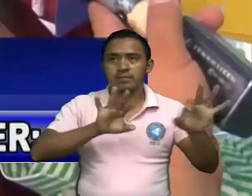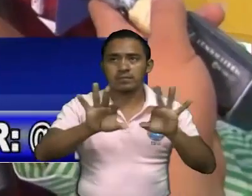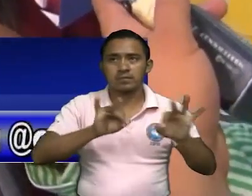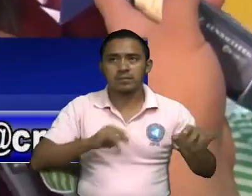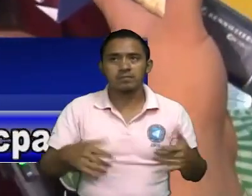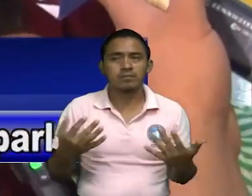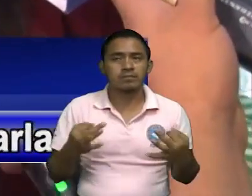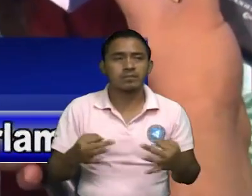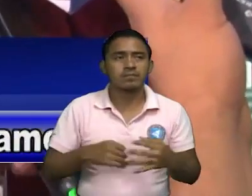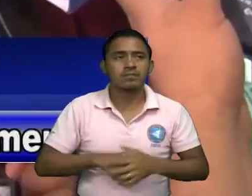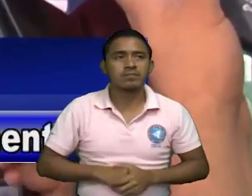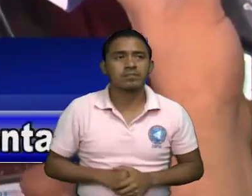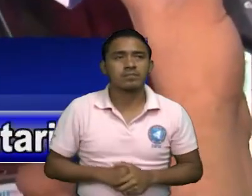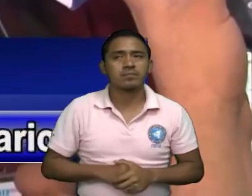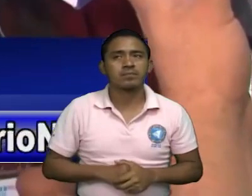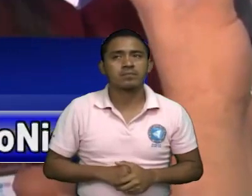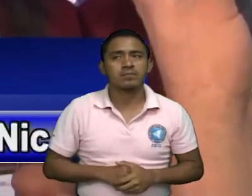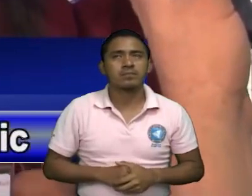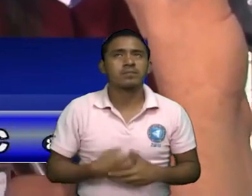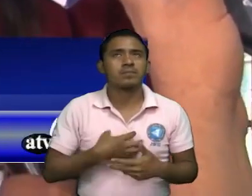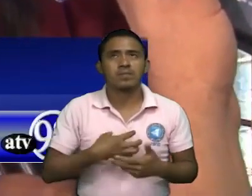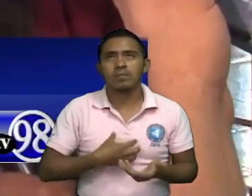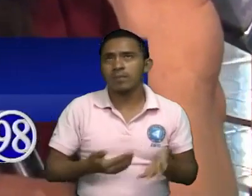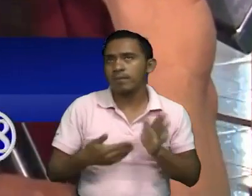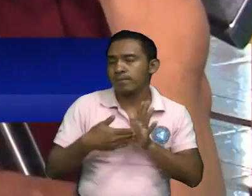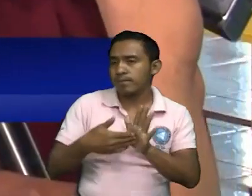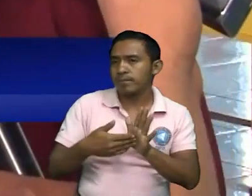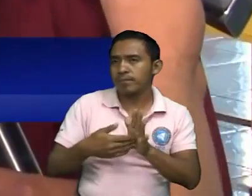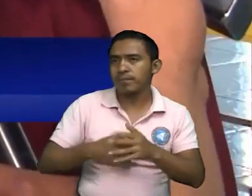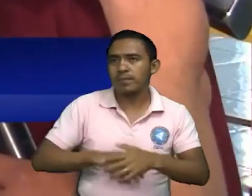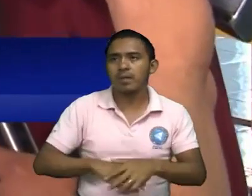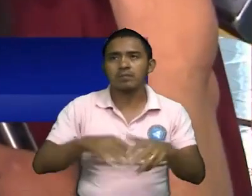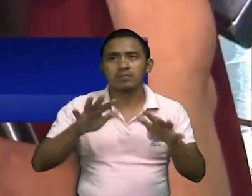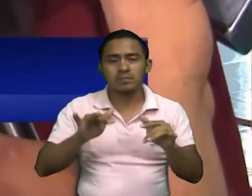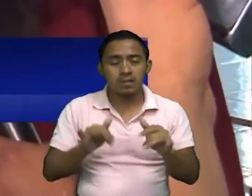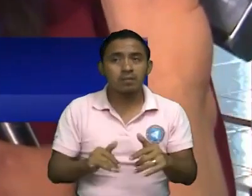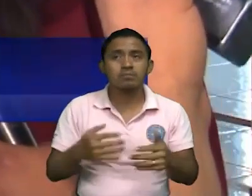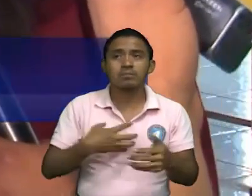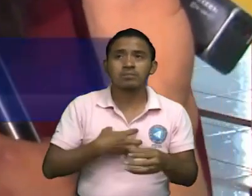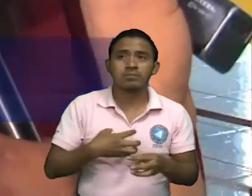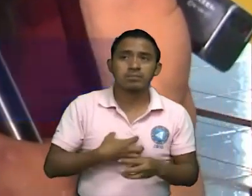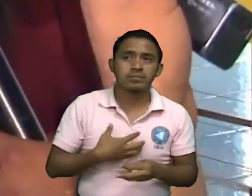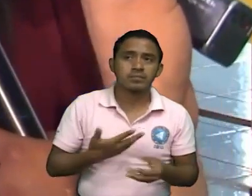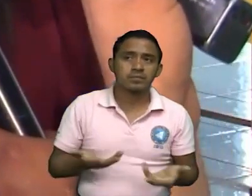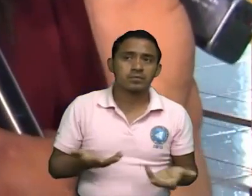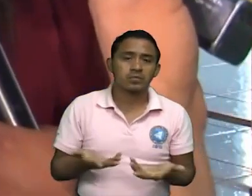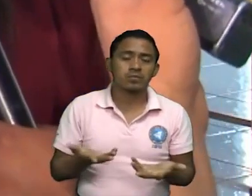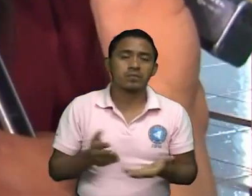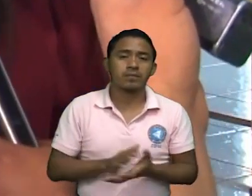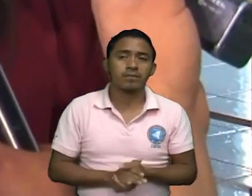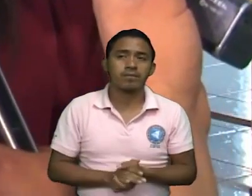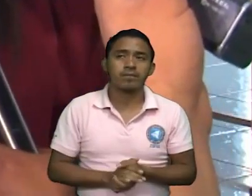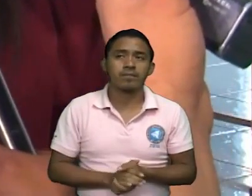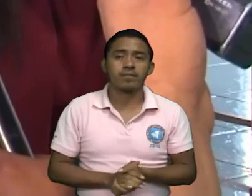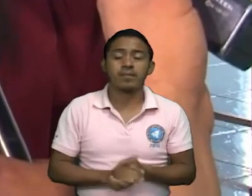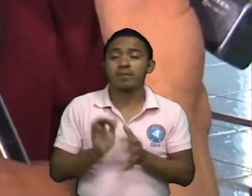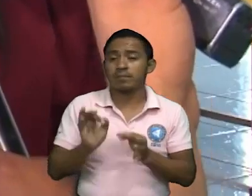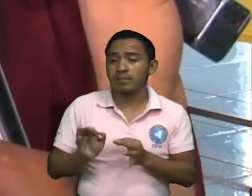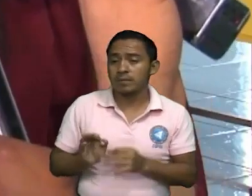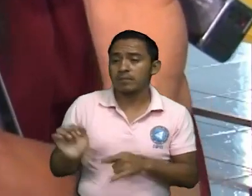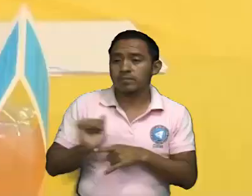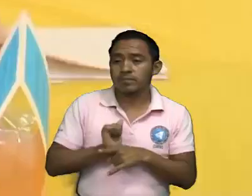estudiantes para participar en este certamen. Se han tomado en cuenta algunos requisitos para esta participación, uno de ellos es su